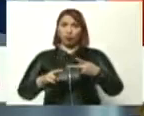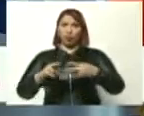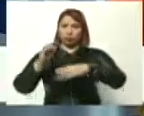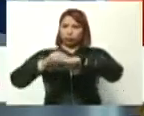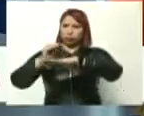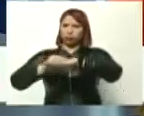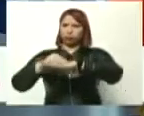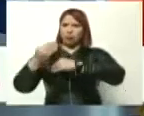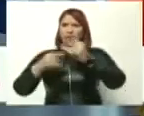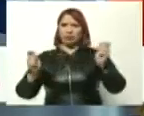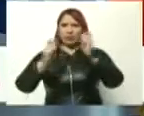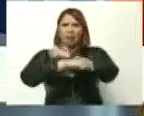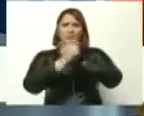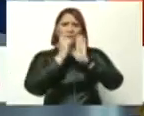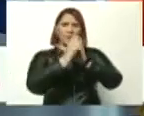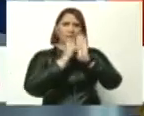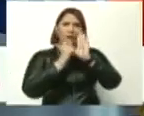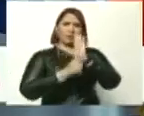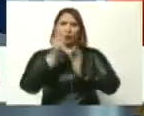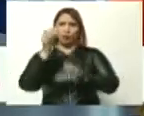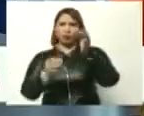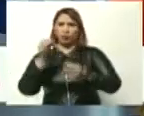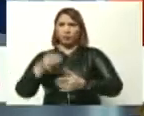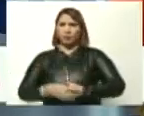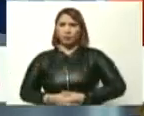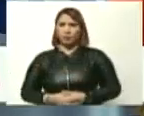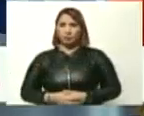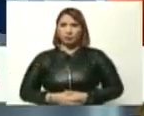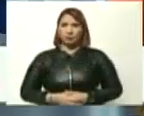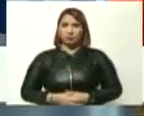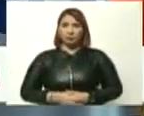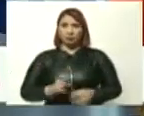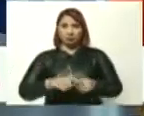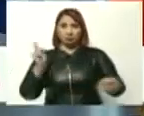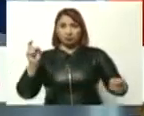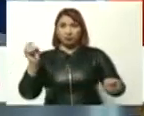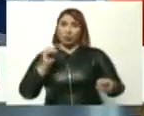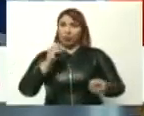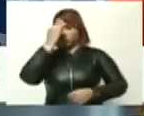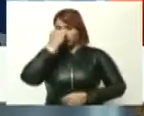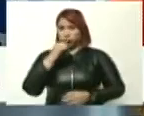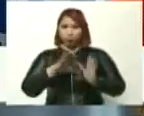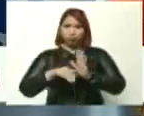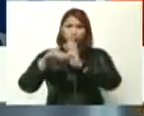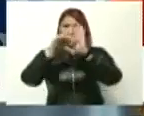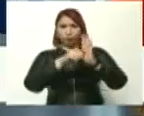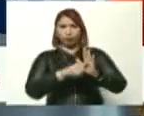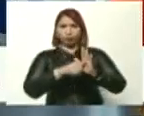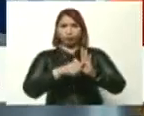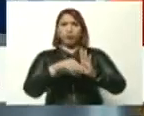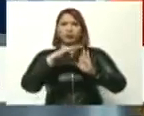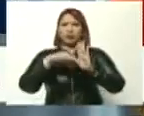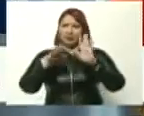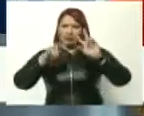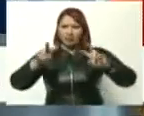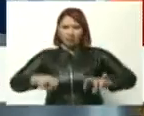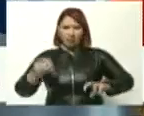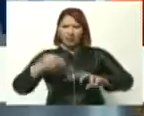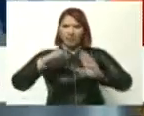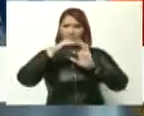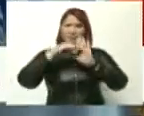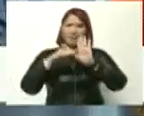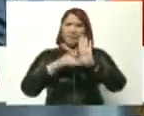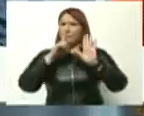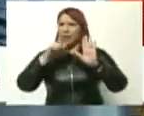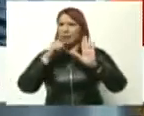ante un cambio de calificación jurídica, desestimación de delito o una revisión de medida mal